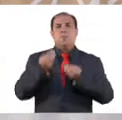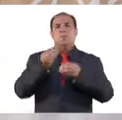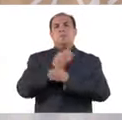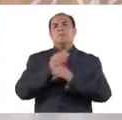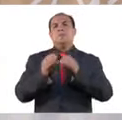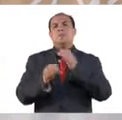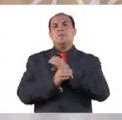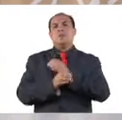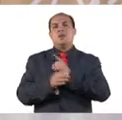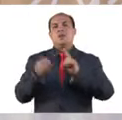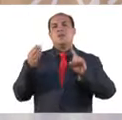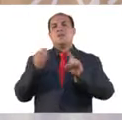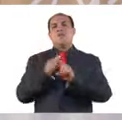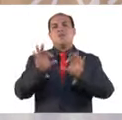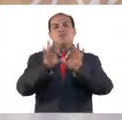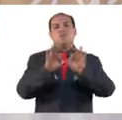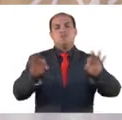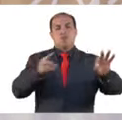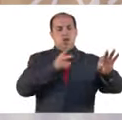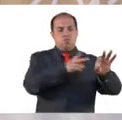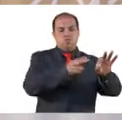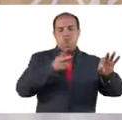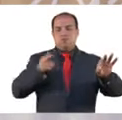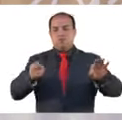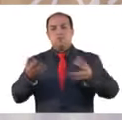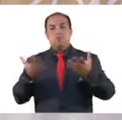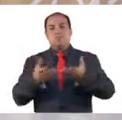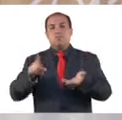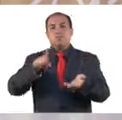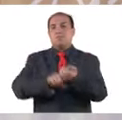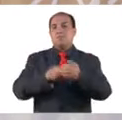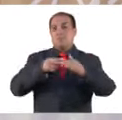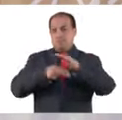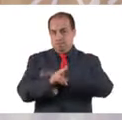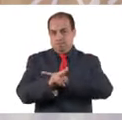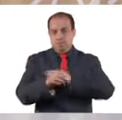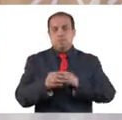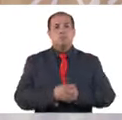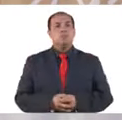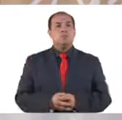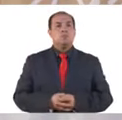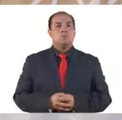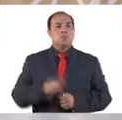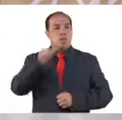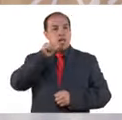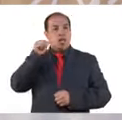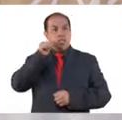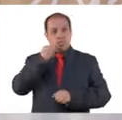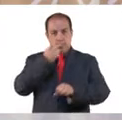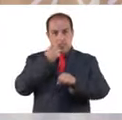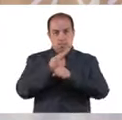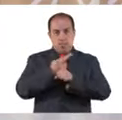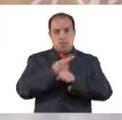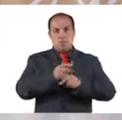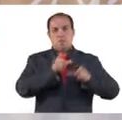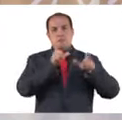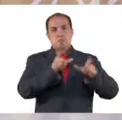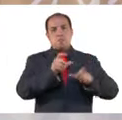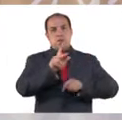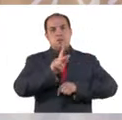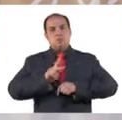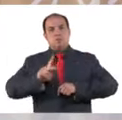hacer los cortes que se hacen en el metro. Ayer creo que detuvo la Secretaría de Seguridad